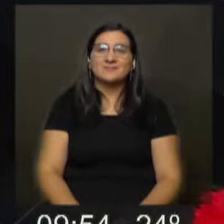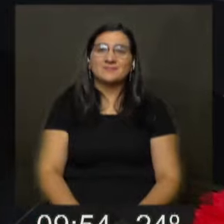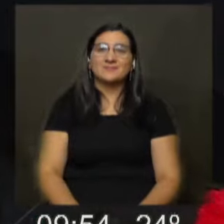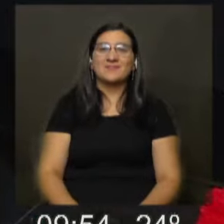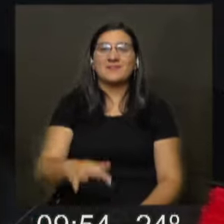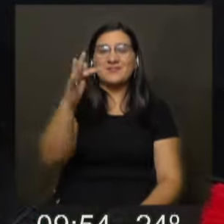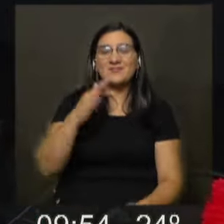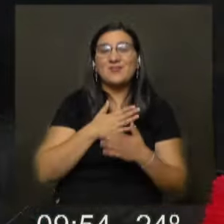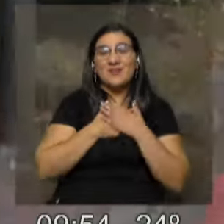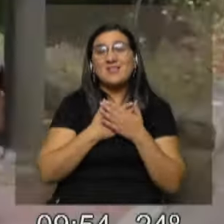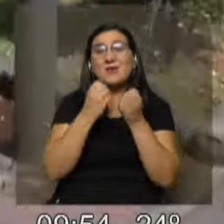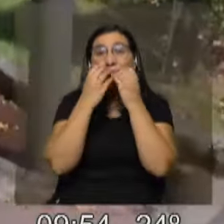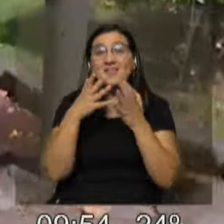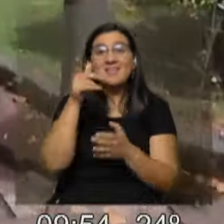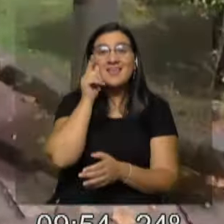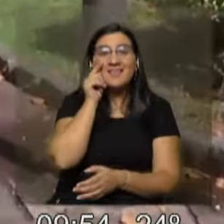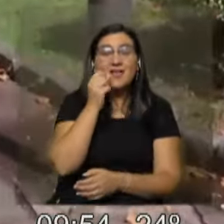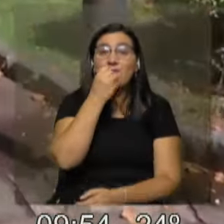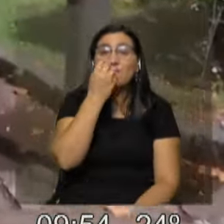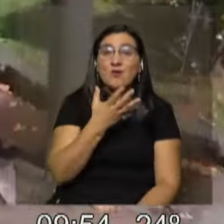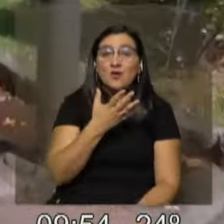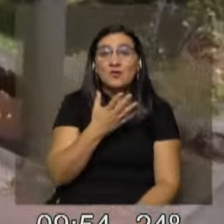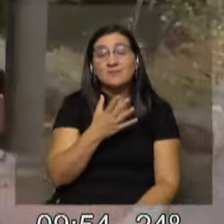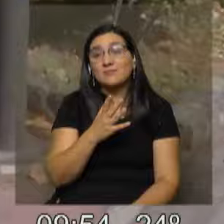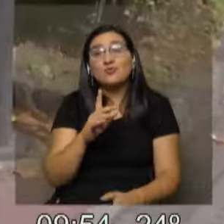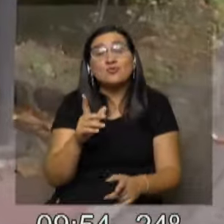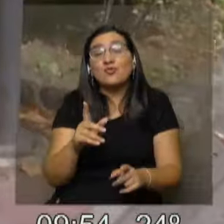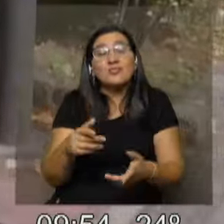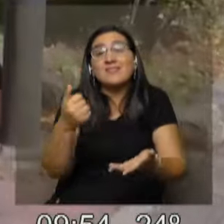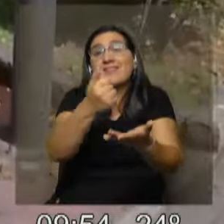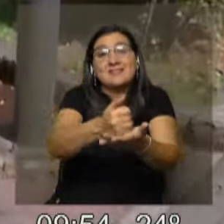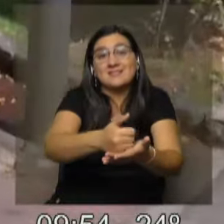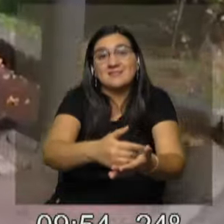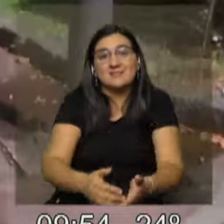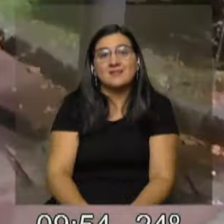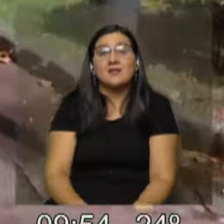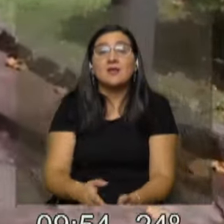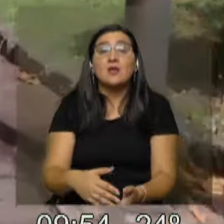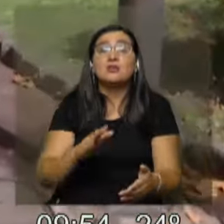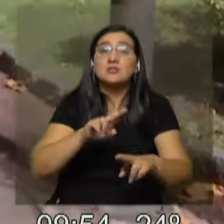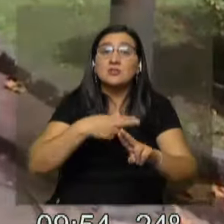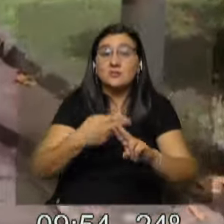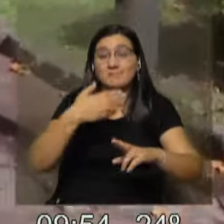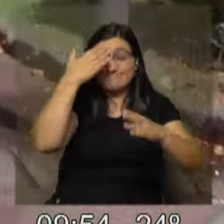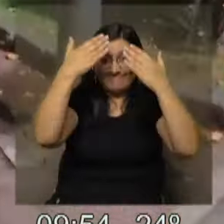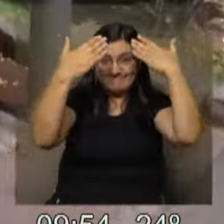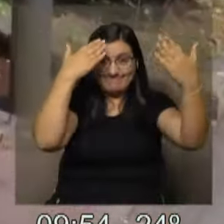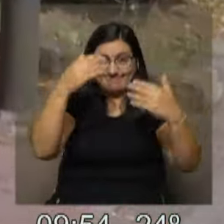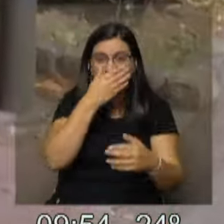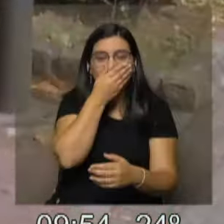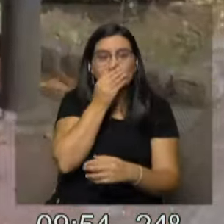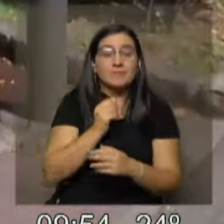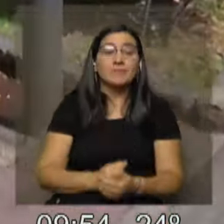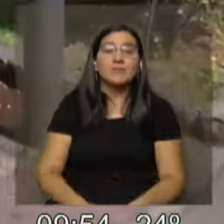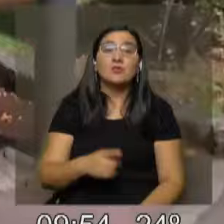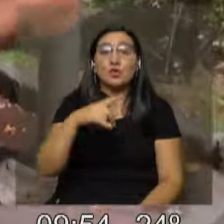Fito querido, ¿cómo te va? Tania, Flor, en cualquier parte de Montevideo, yo del Uruguay los vuelvo a saludar en la mañana del día de hoy. Y estoy